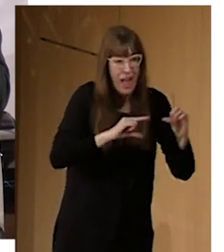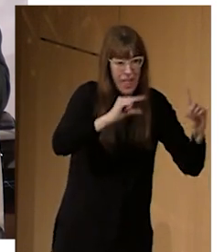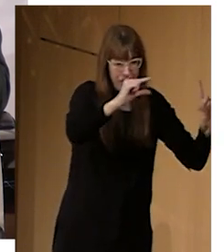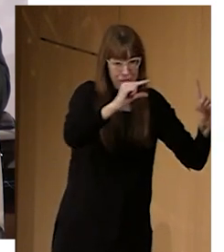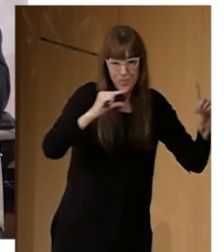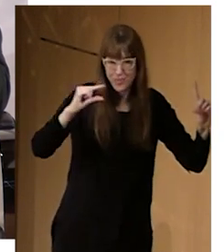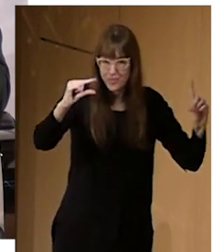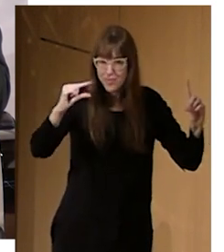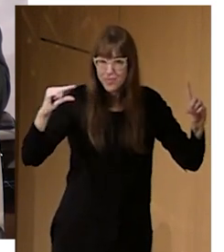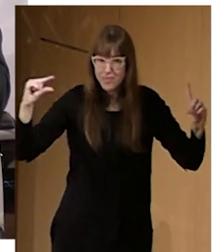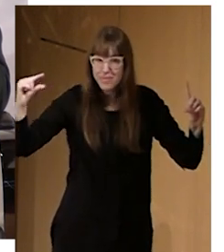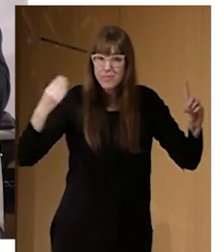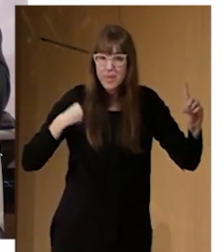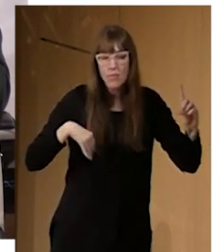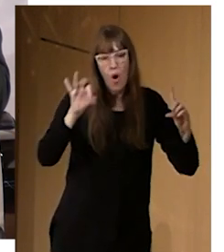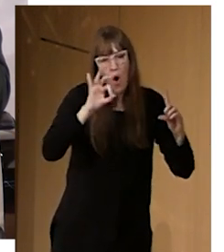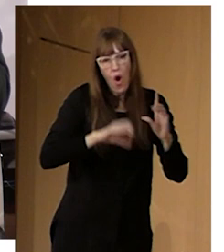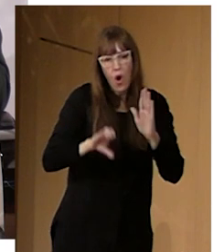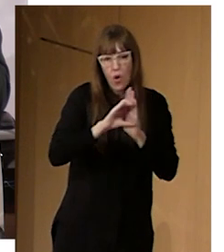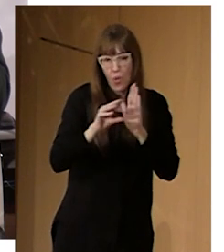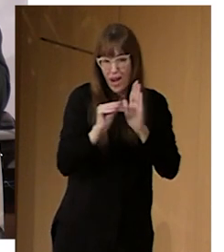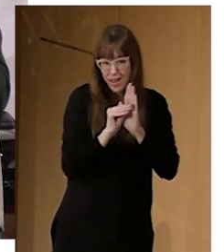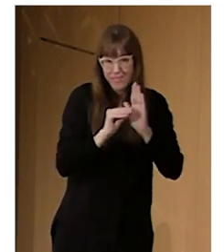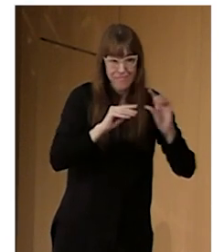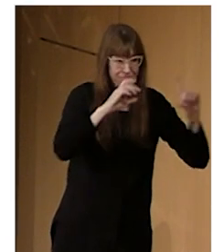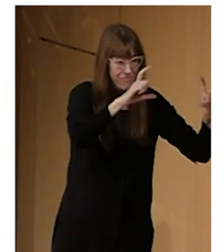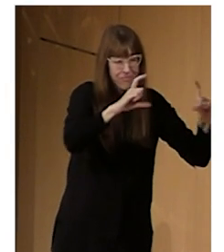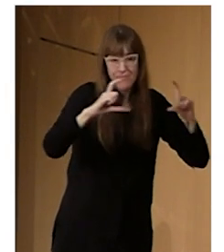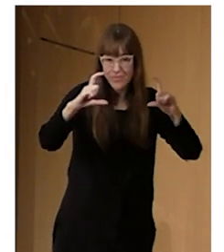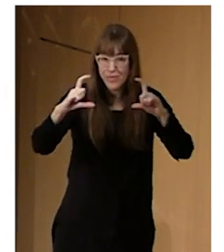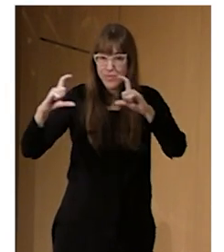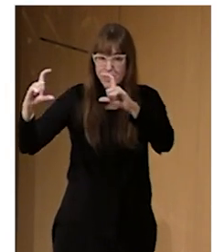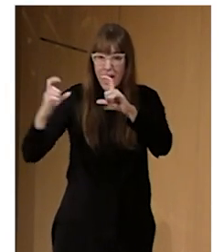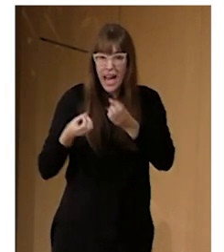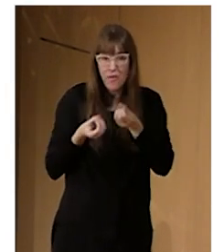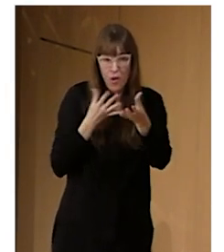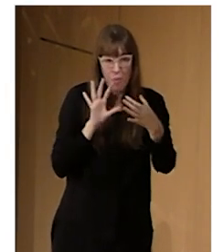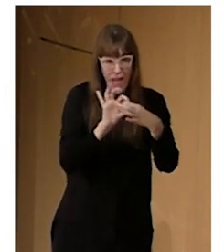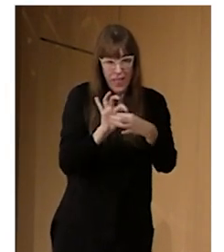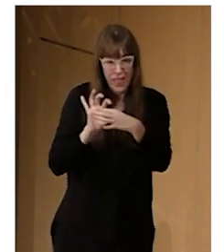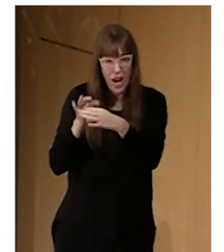cartelas o en los códigos QR de información Eh no eh David